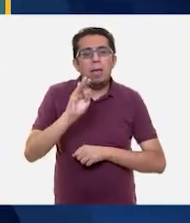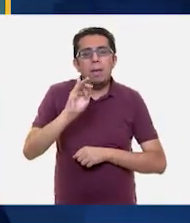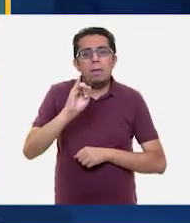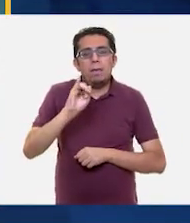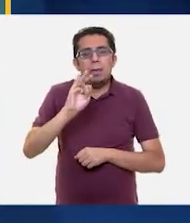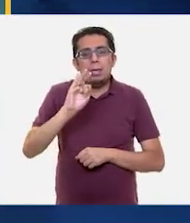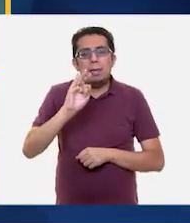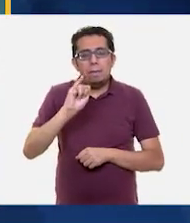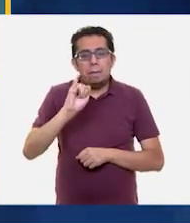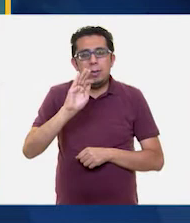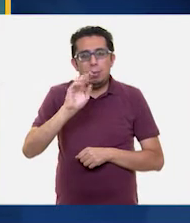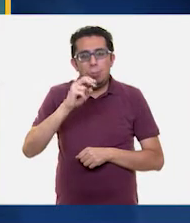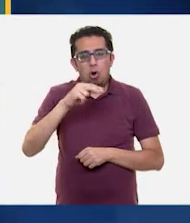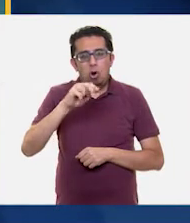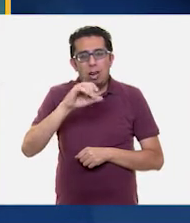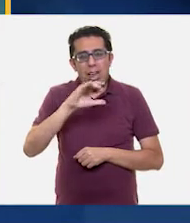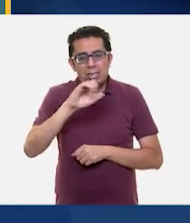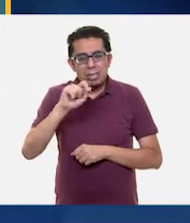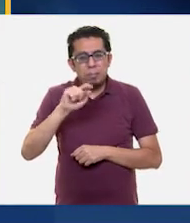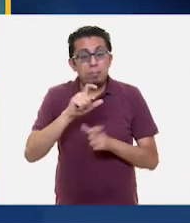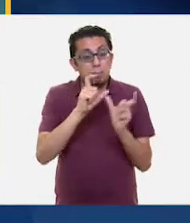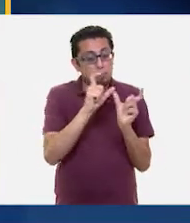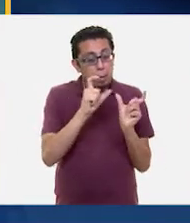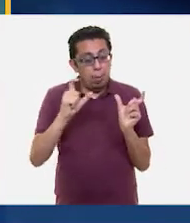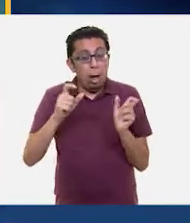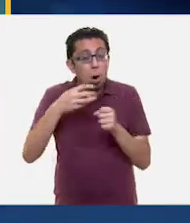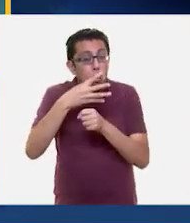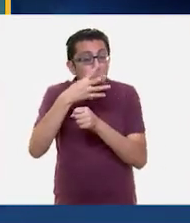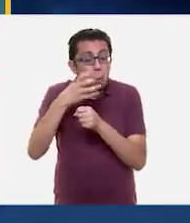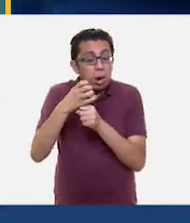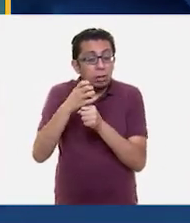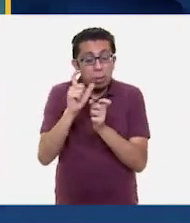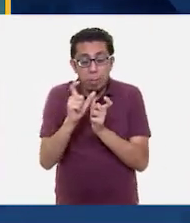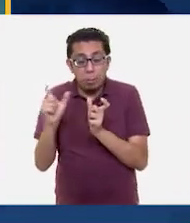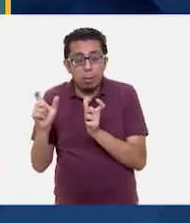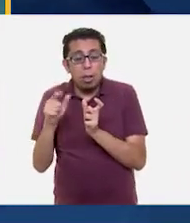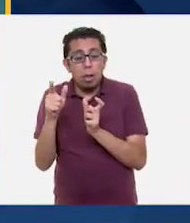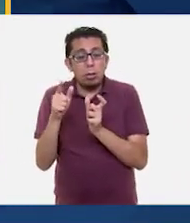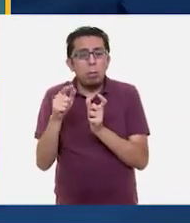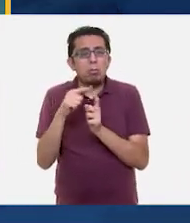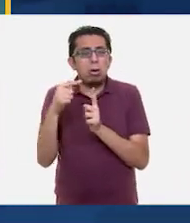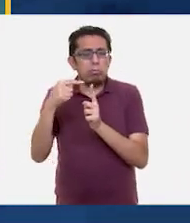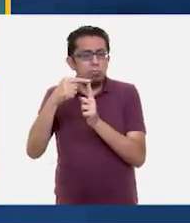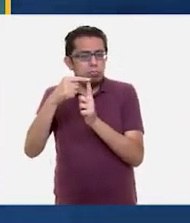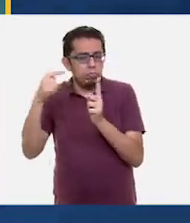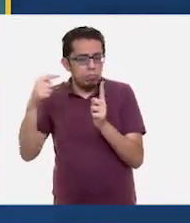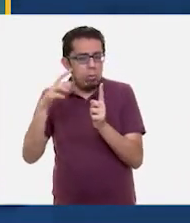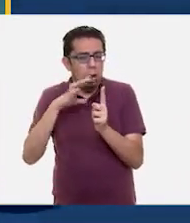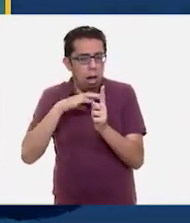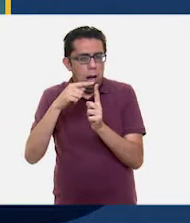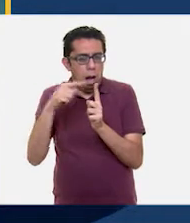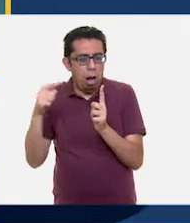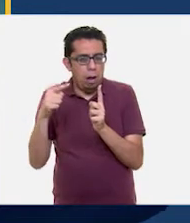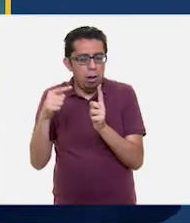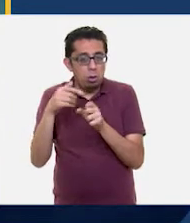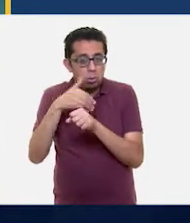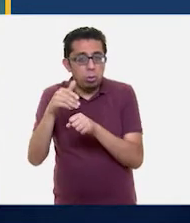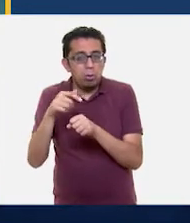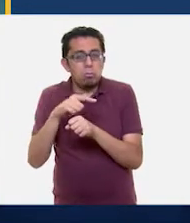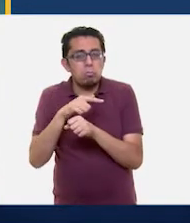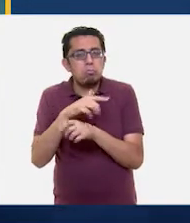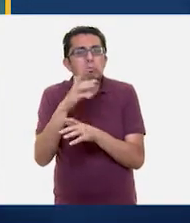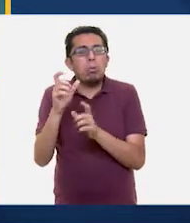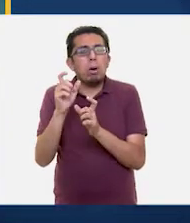que se aplica después del cuarto término, es que si uno divide dos términos consecutivos de la serie de Fibonacci, se obtiene